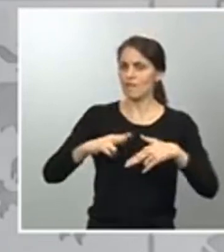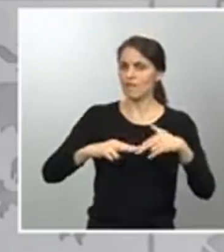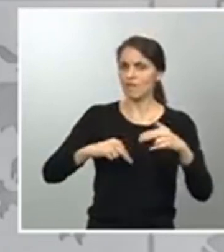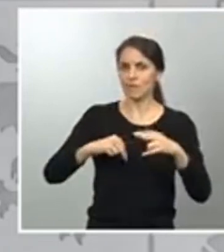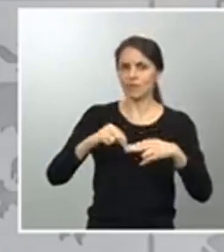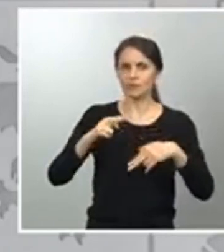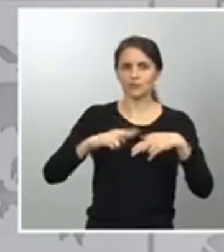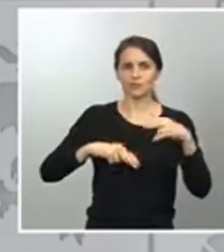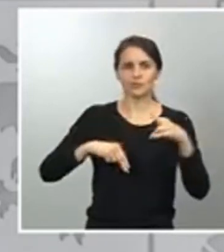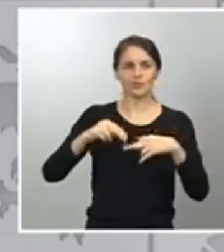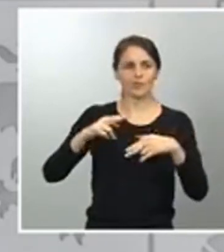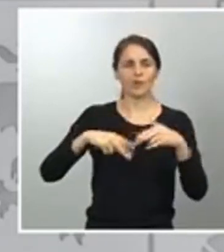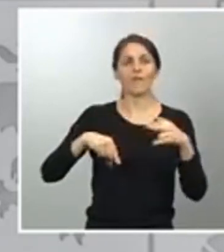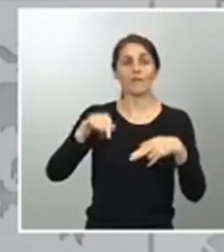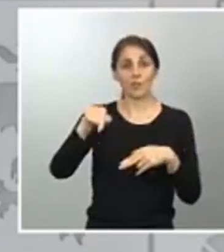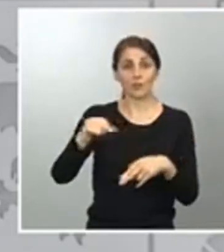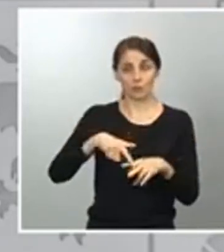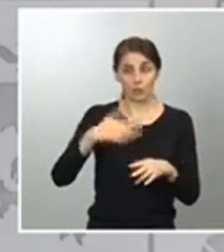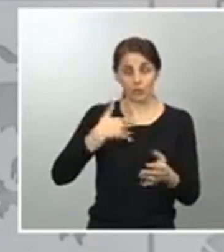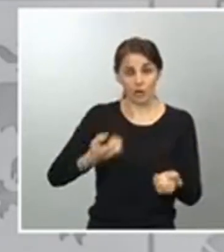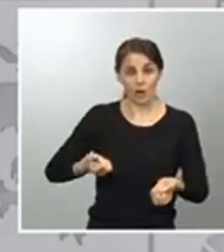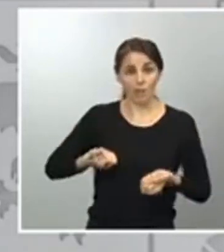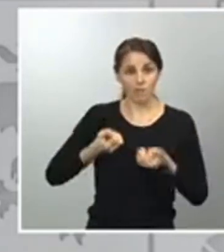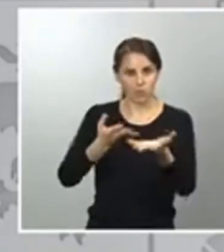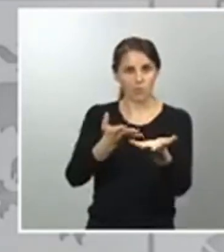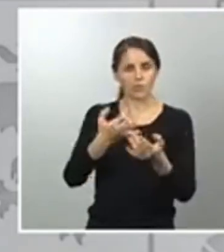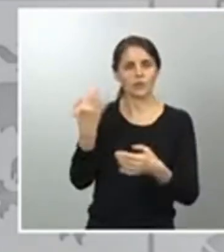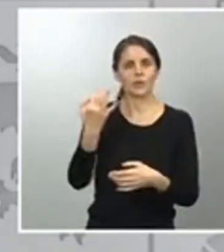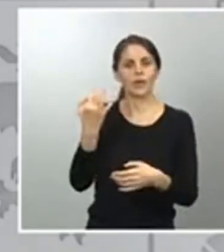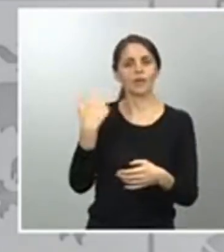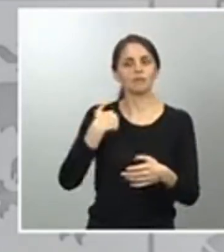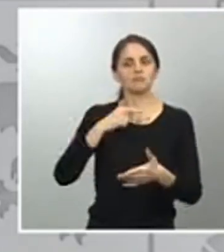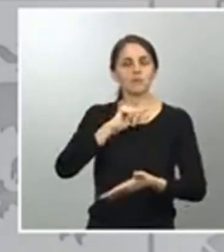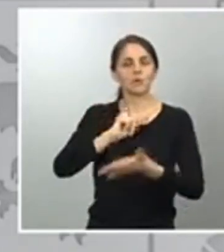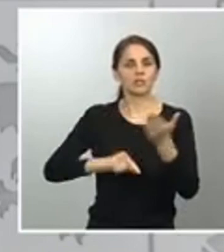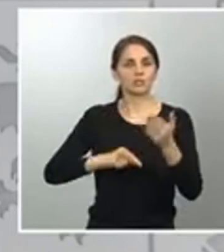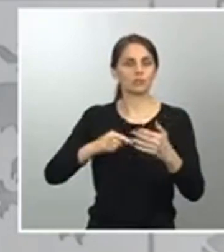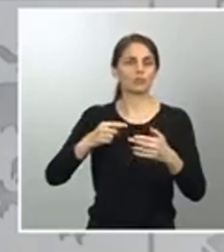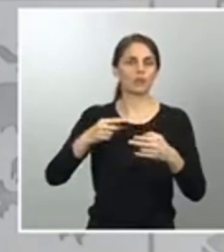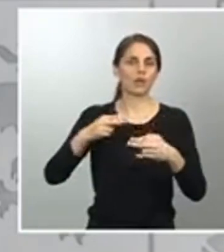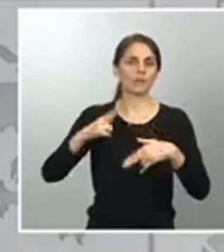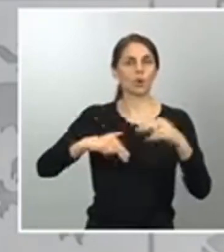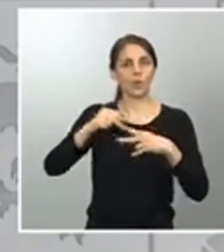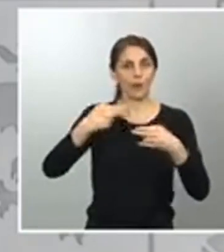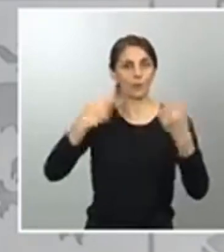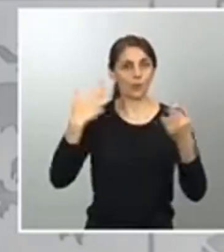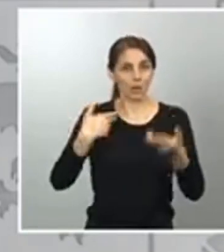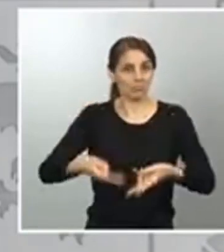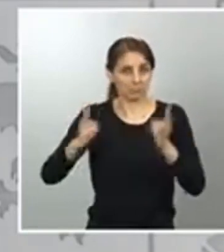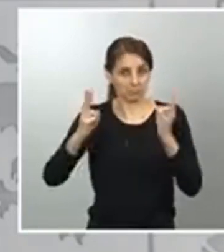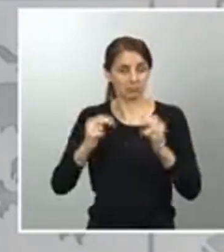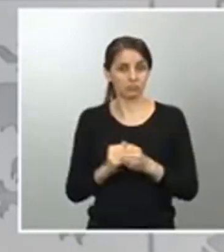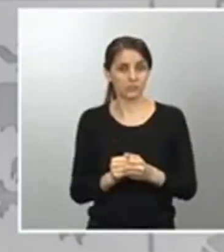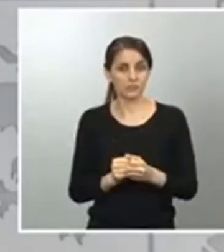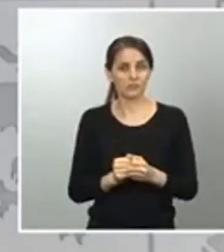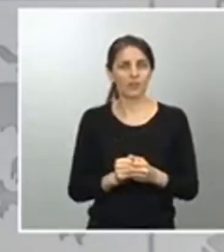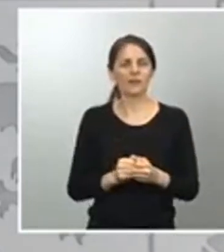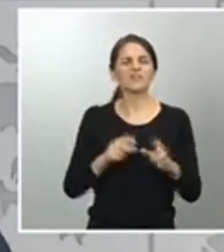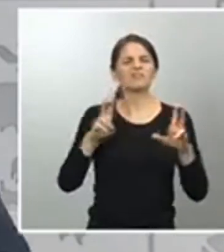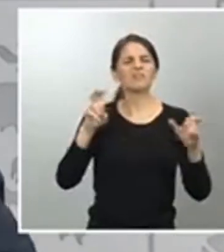dicho, quien ha anunciado la contratación de obra pública. En relación con las provincias, decirle que